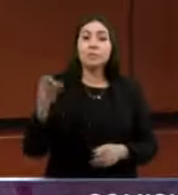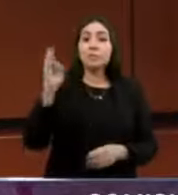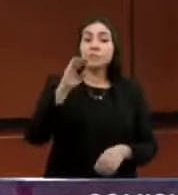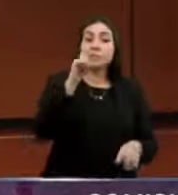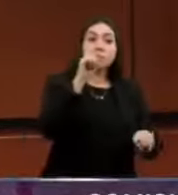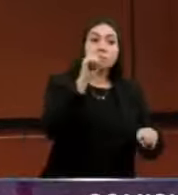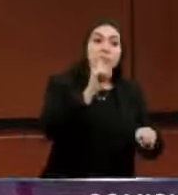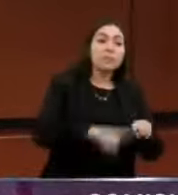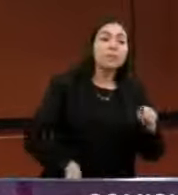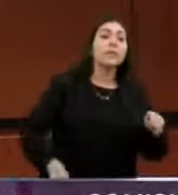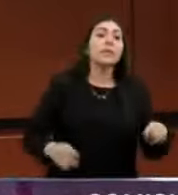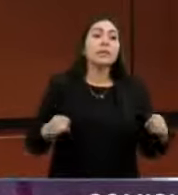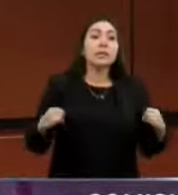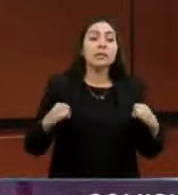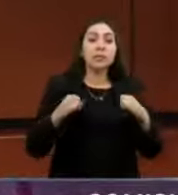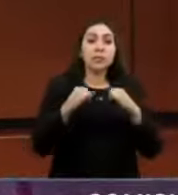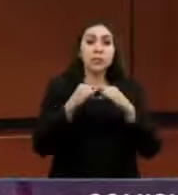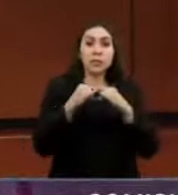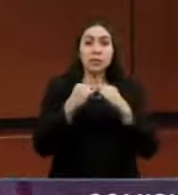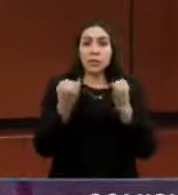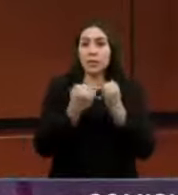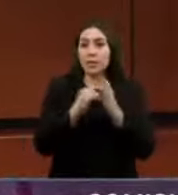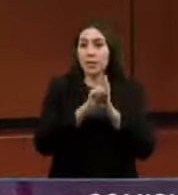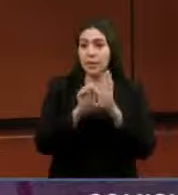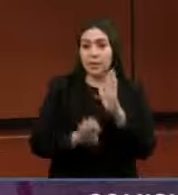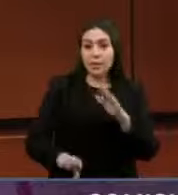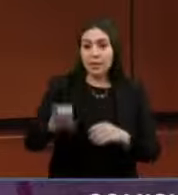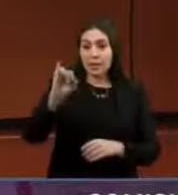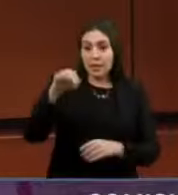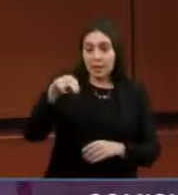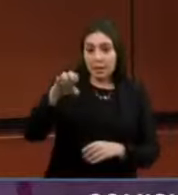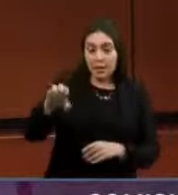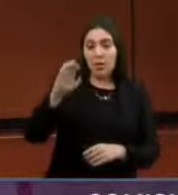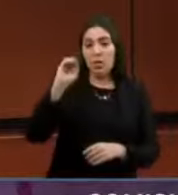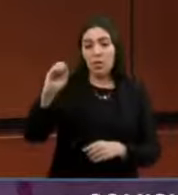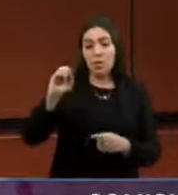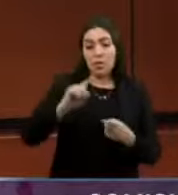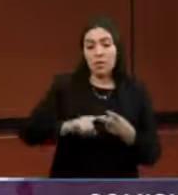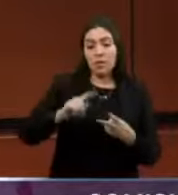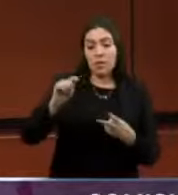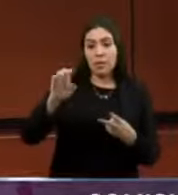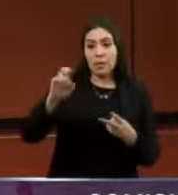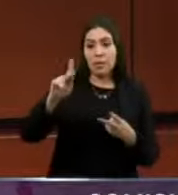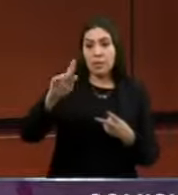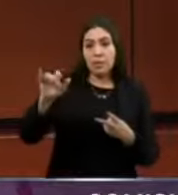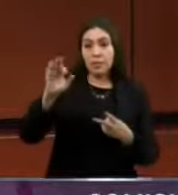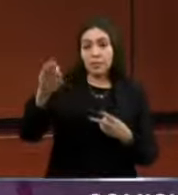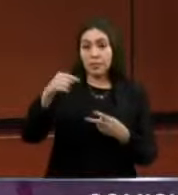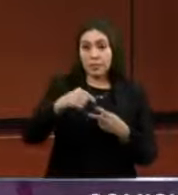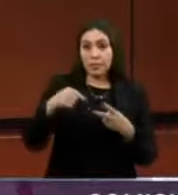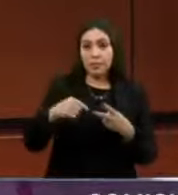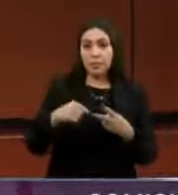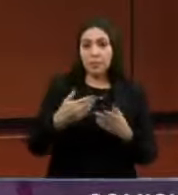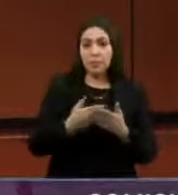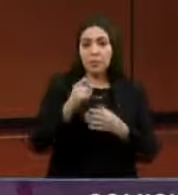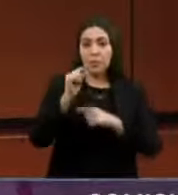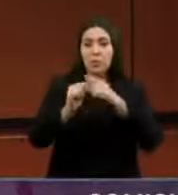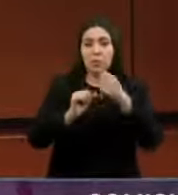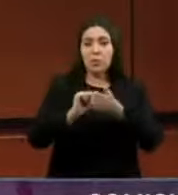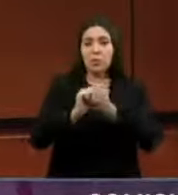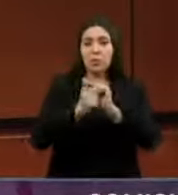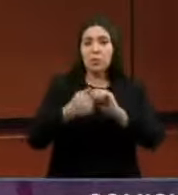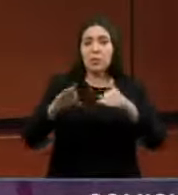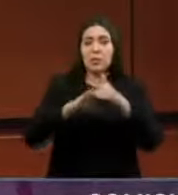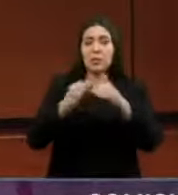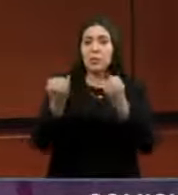a una institución como el INE o como el Tribunal Electoral, estamos cada vez más cerca